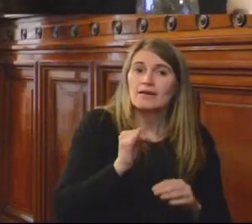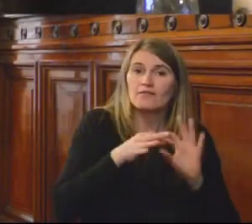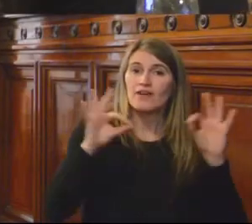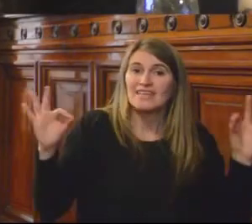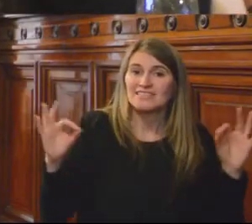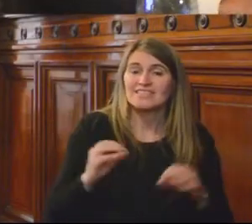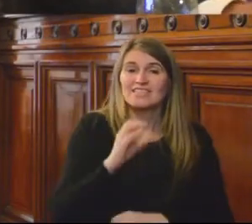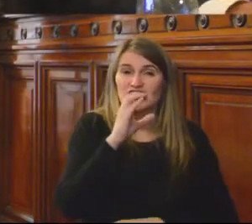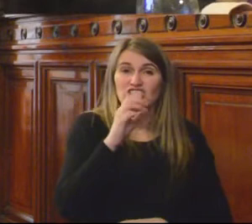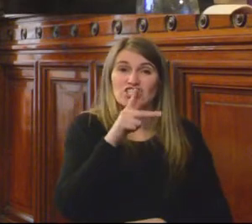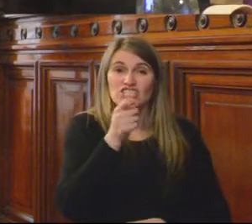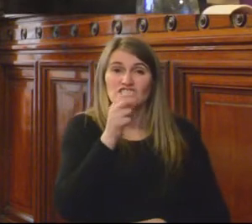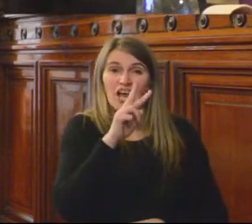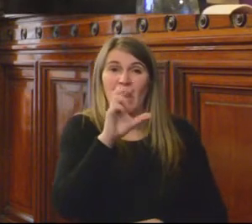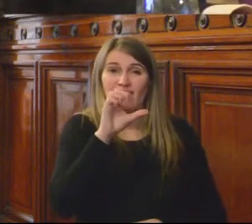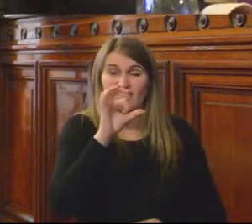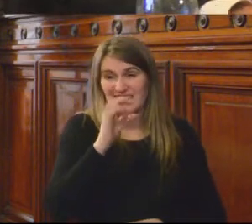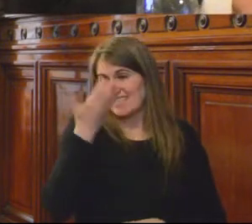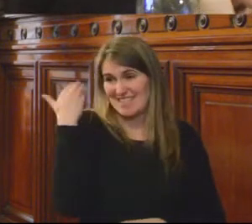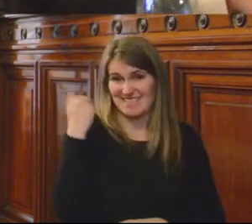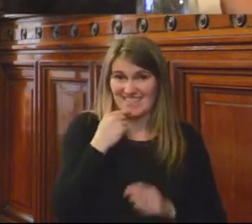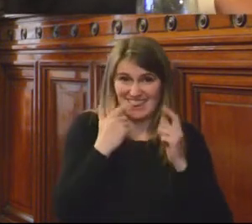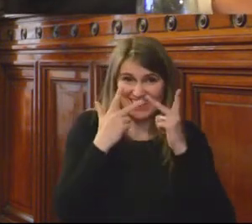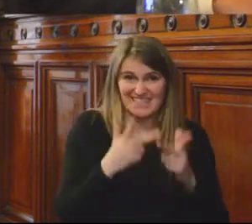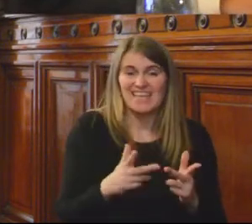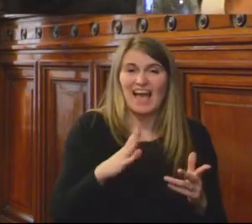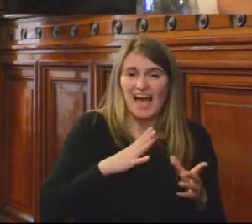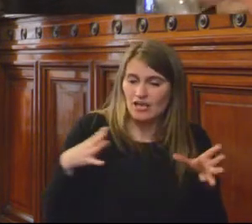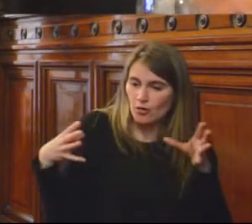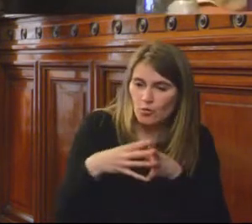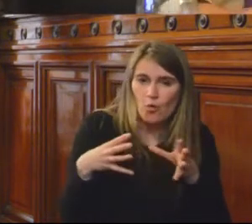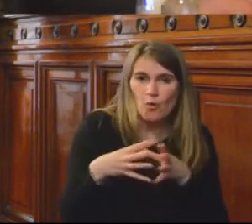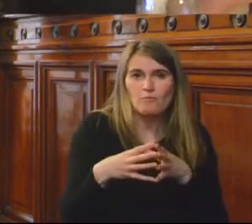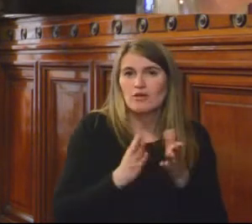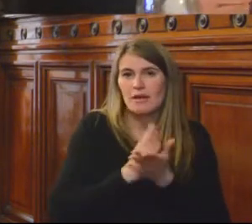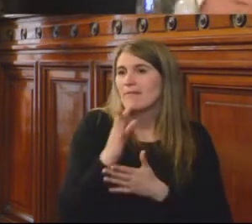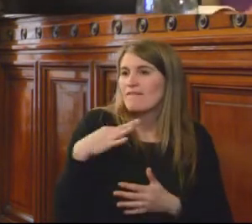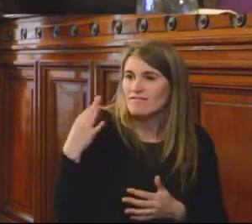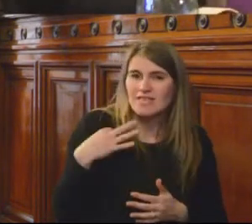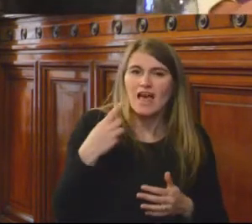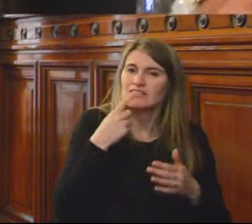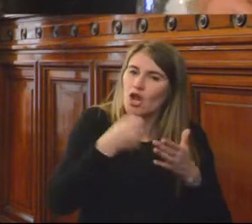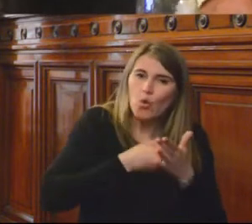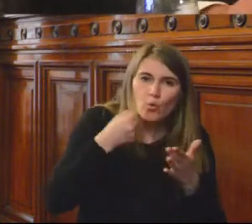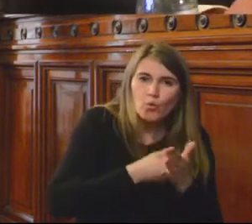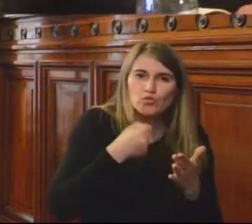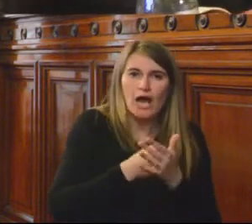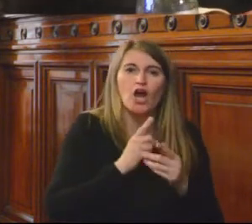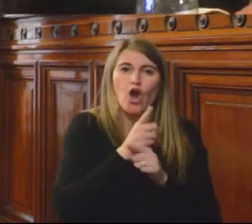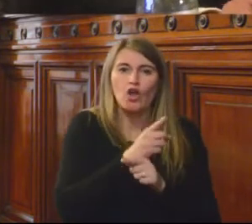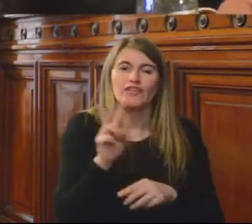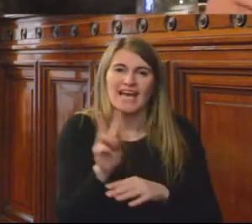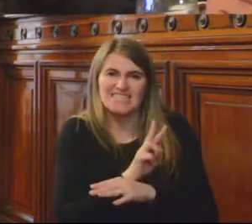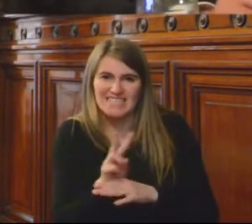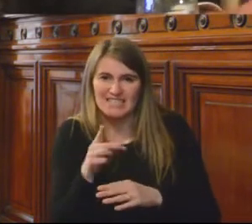Hugo Chávez, quien nos invitaba a confluir desde todos los sectores de la vida nacional en la lucha contra la inseguridad y